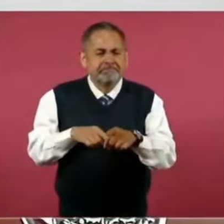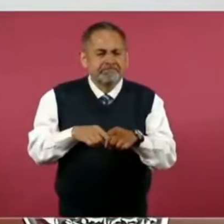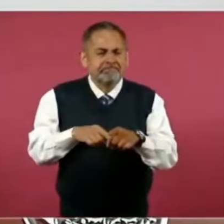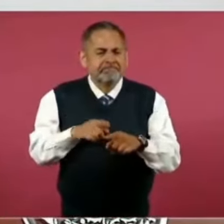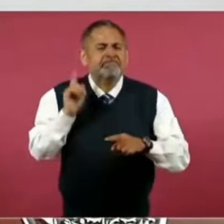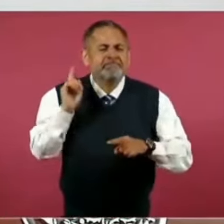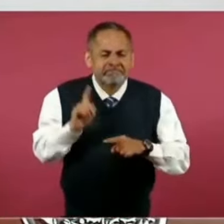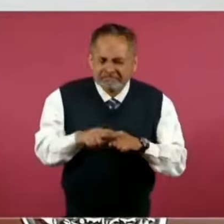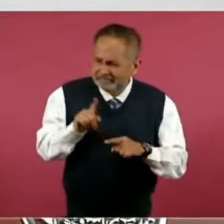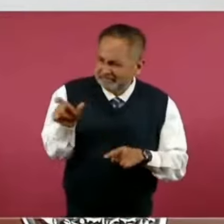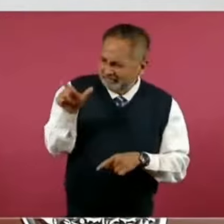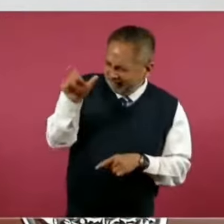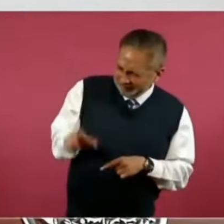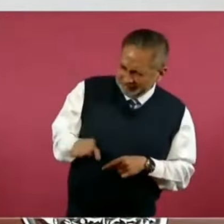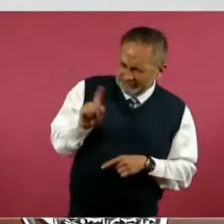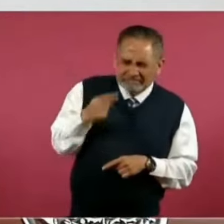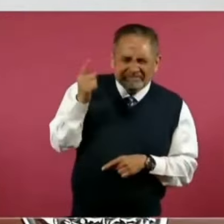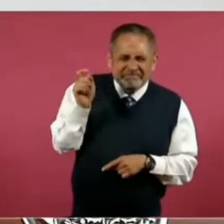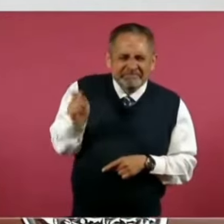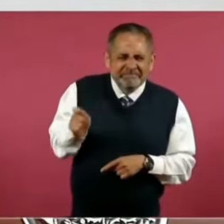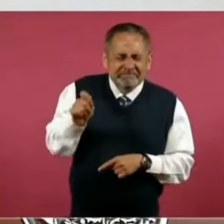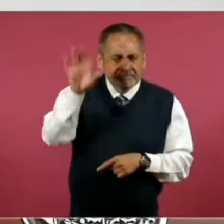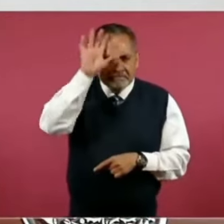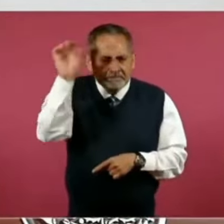qué es Morelos?